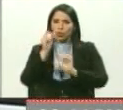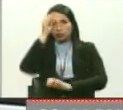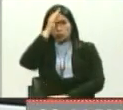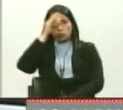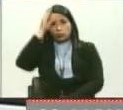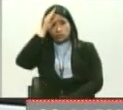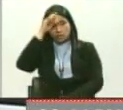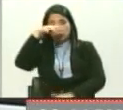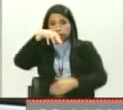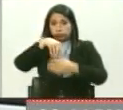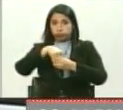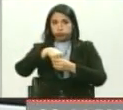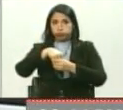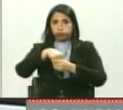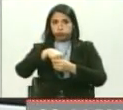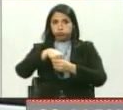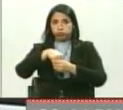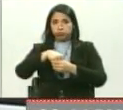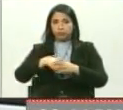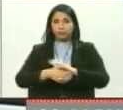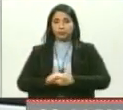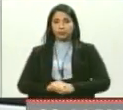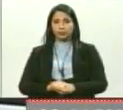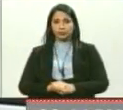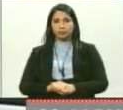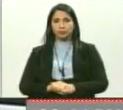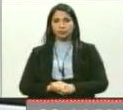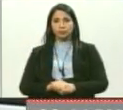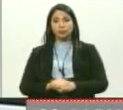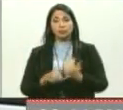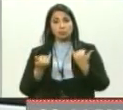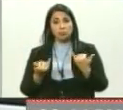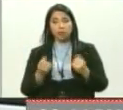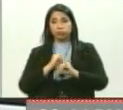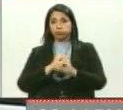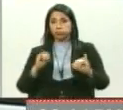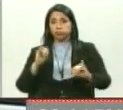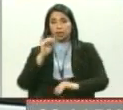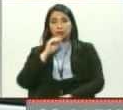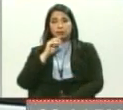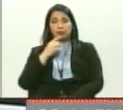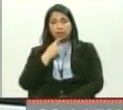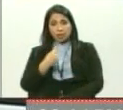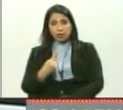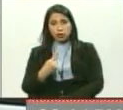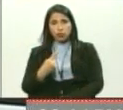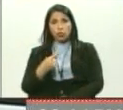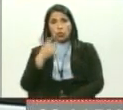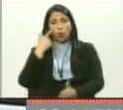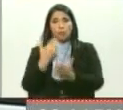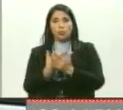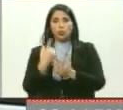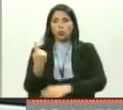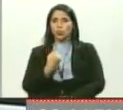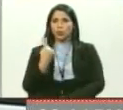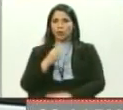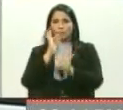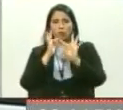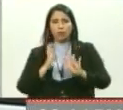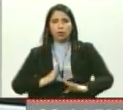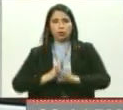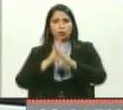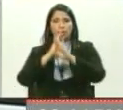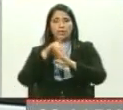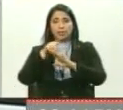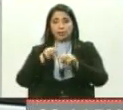conciencia esta cuarentena, que ya como se ha dicho y está comprobado, es la única forma de cortar